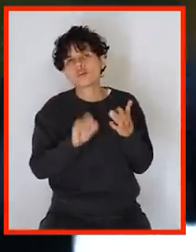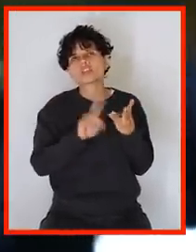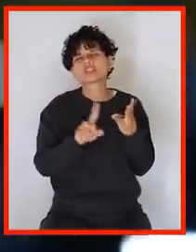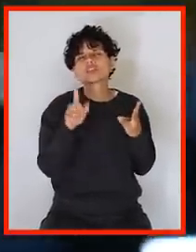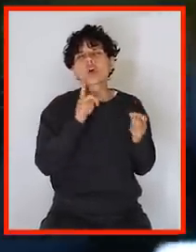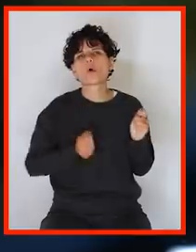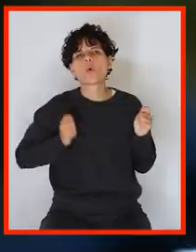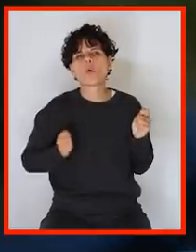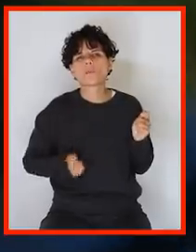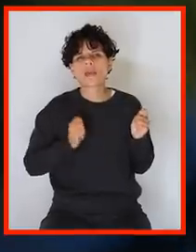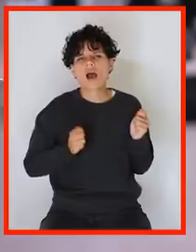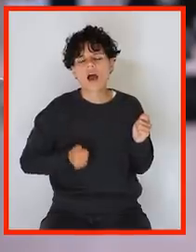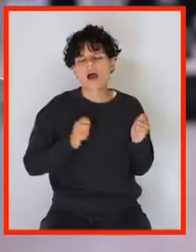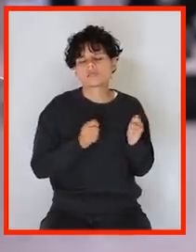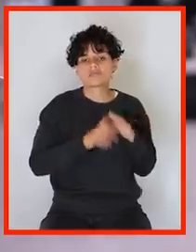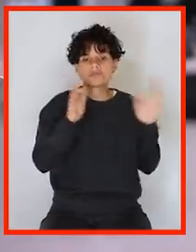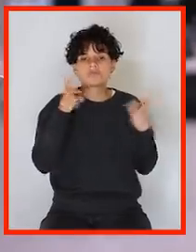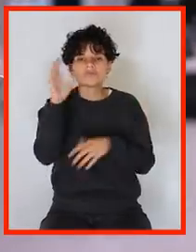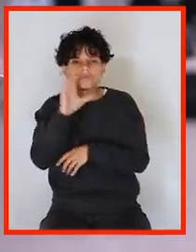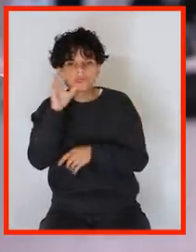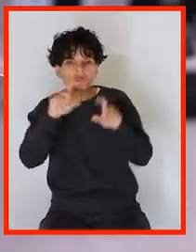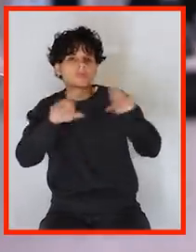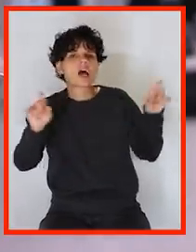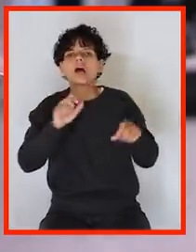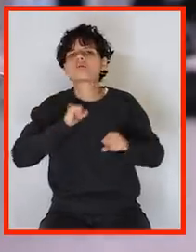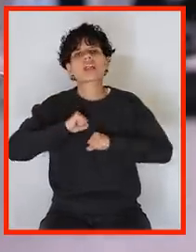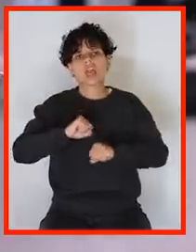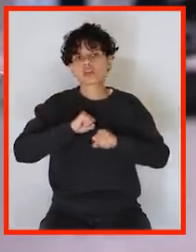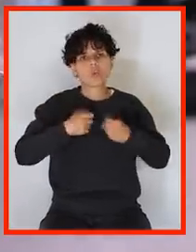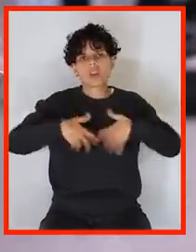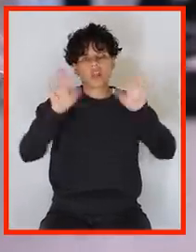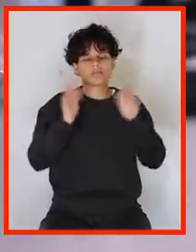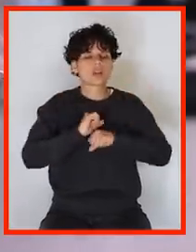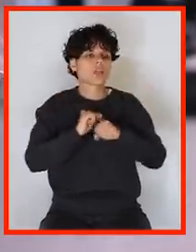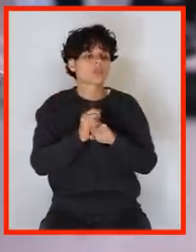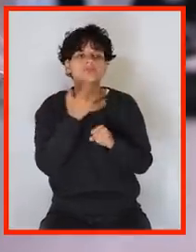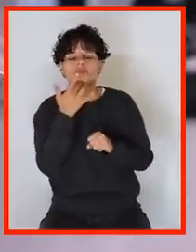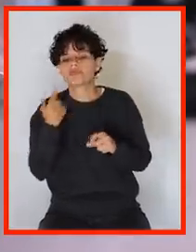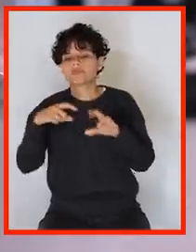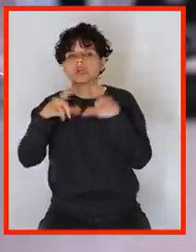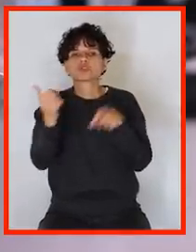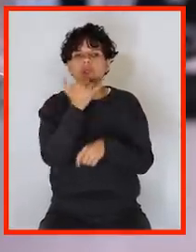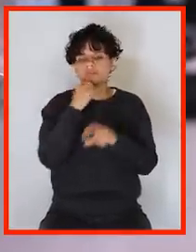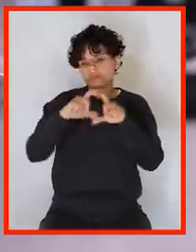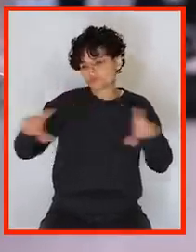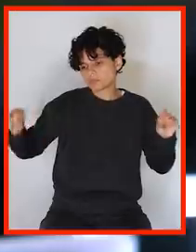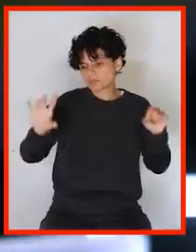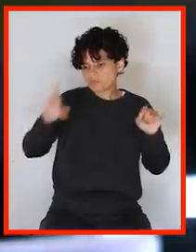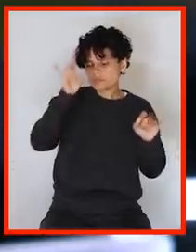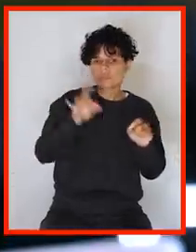y vamos a hacer como una cumbia, lo que salga. Y de repente buscamos una pista de reggaetón, reggaetón así al peo. En YouTube una pista de